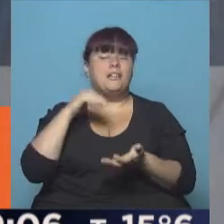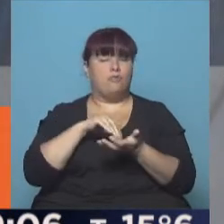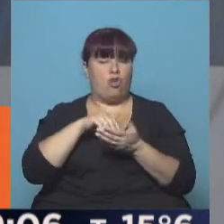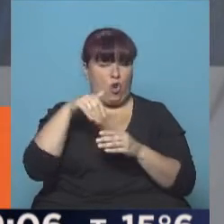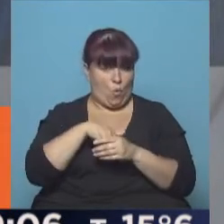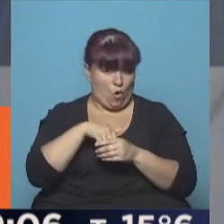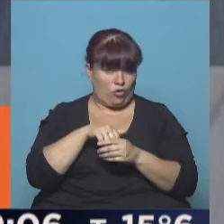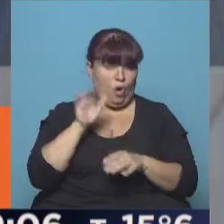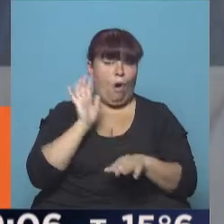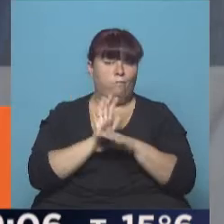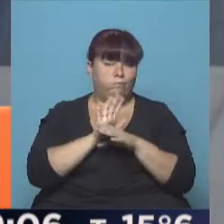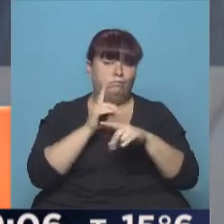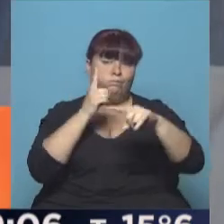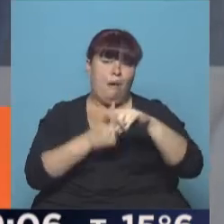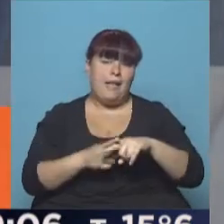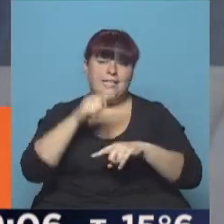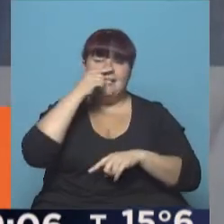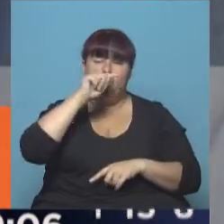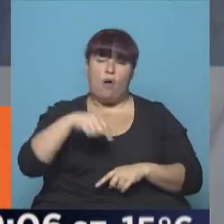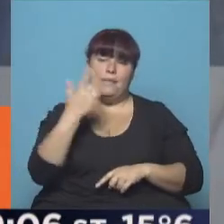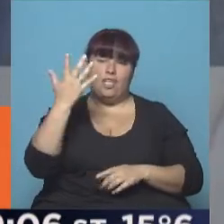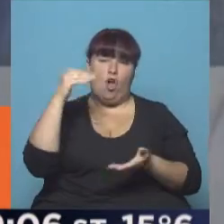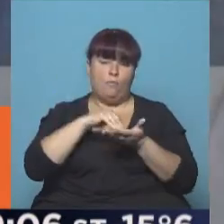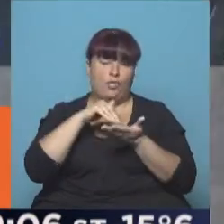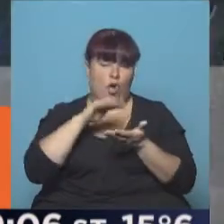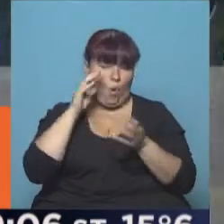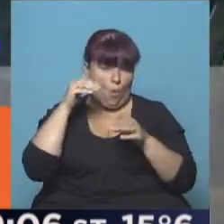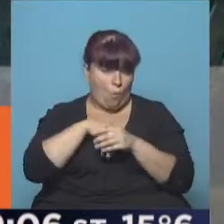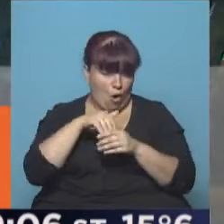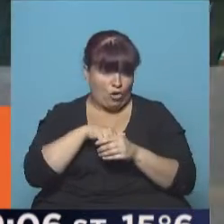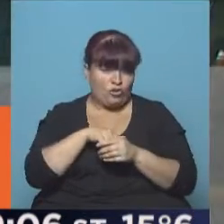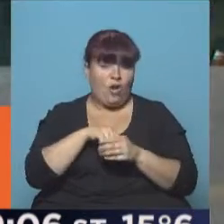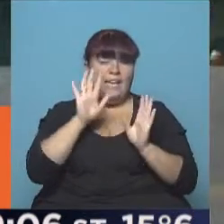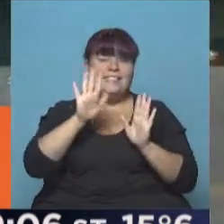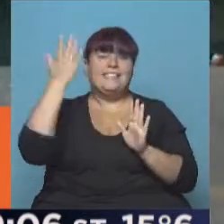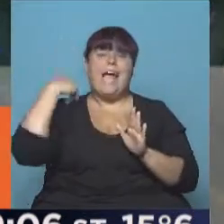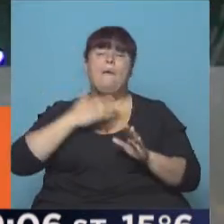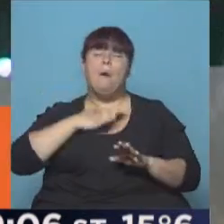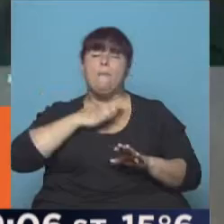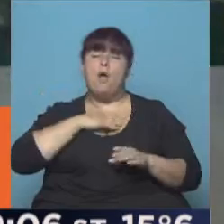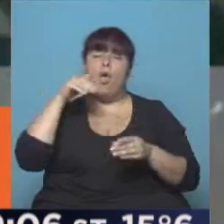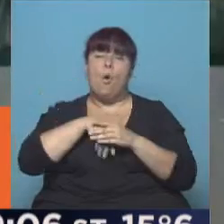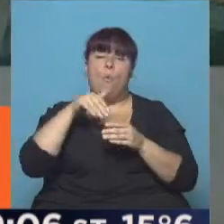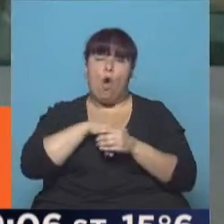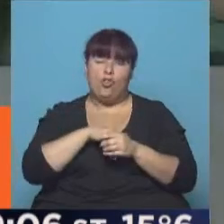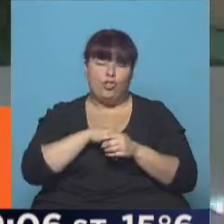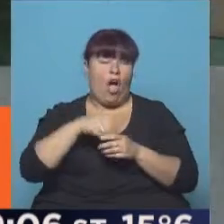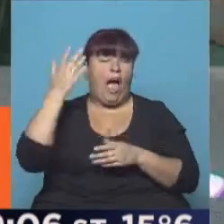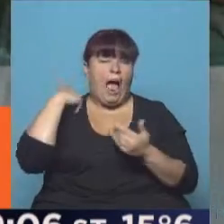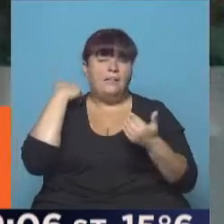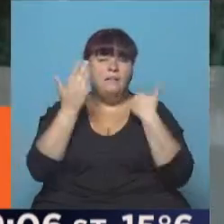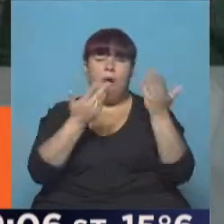votos. O sea, le suma 7,5 millones de votos a la cosecha propia del votante que ante toda la